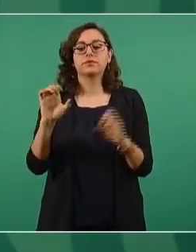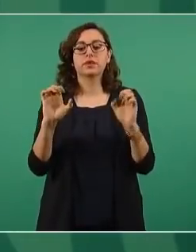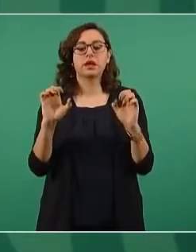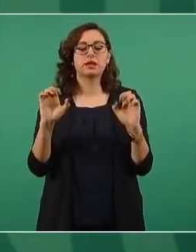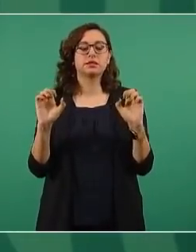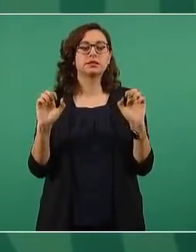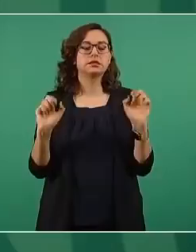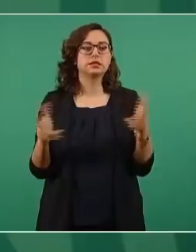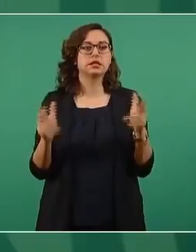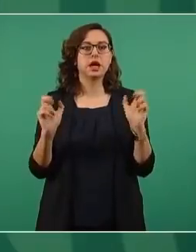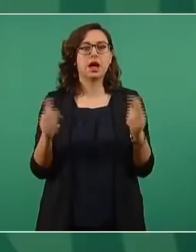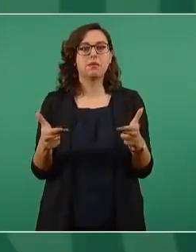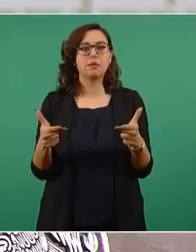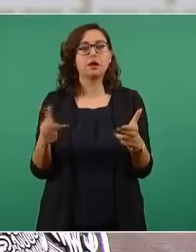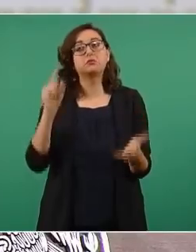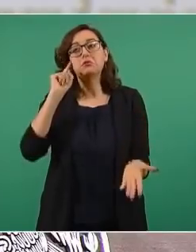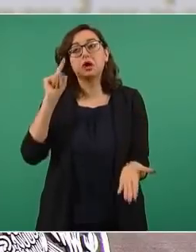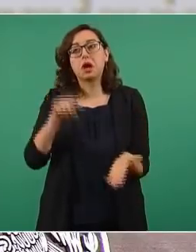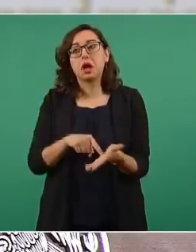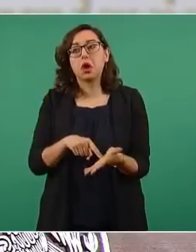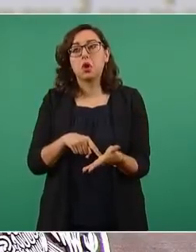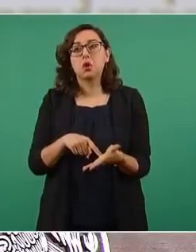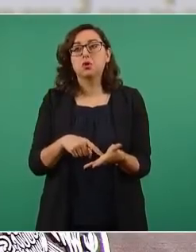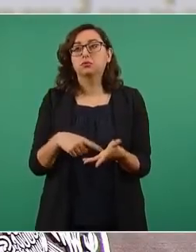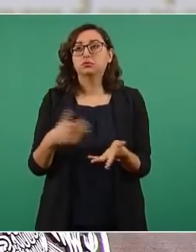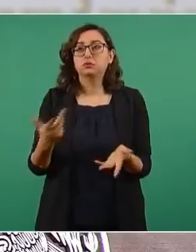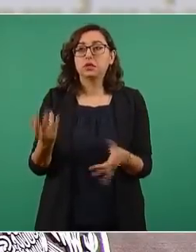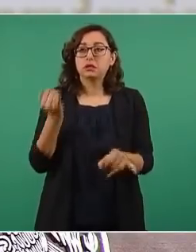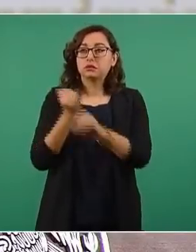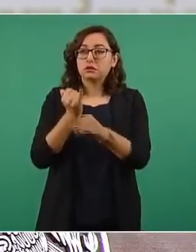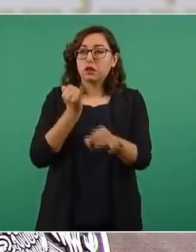se debe contar con conectividad